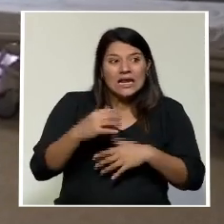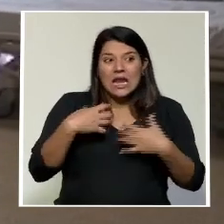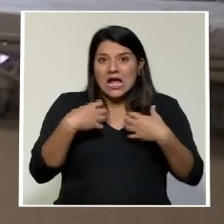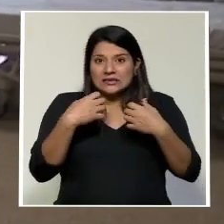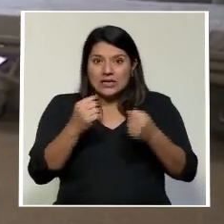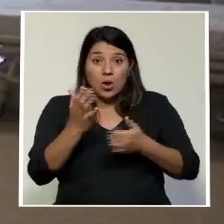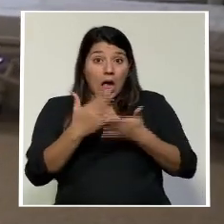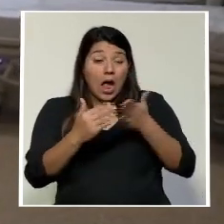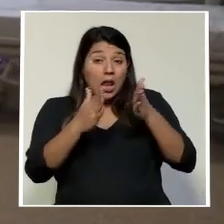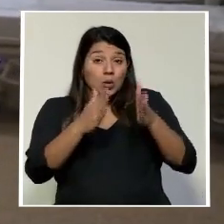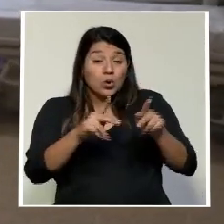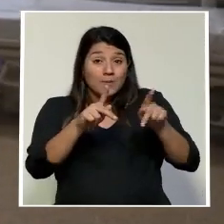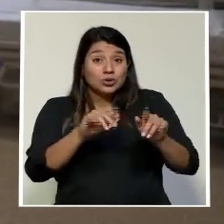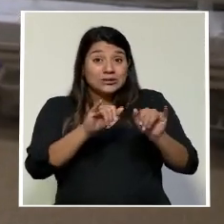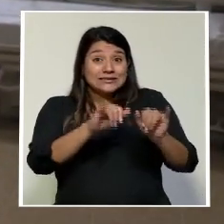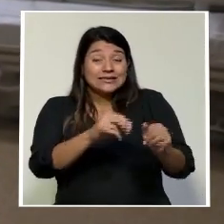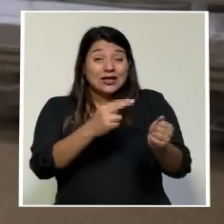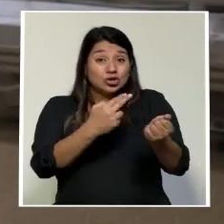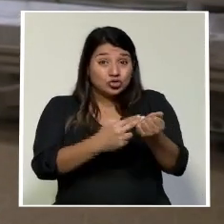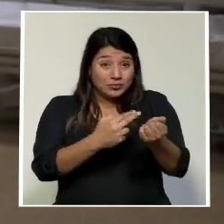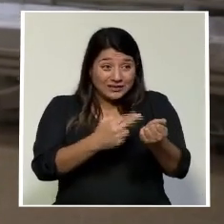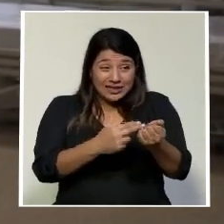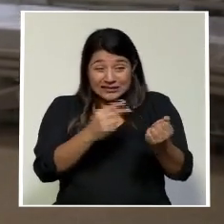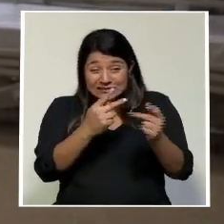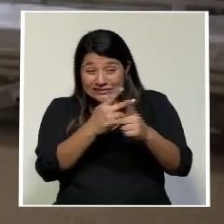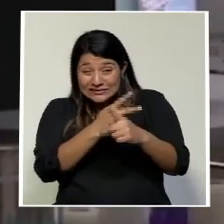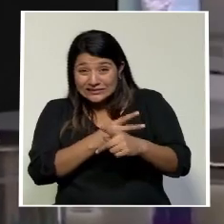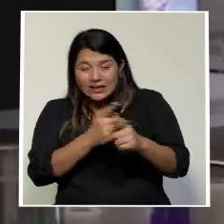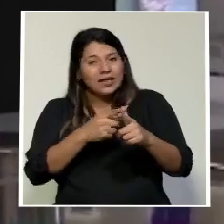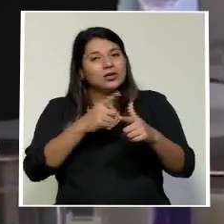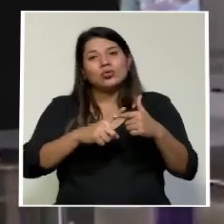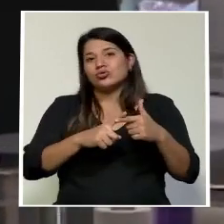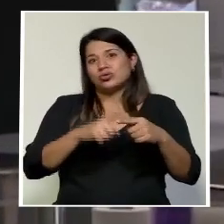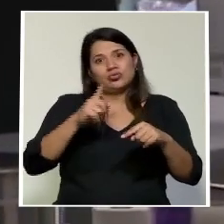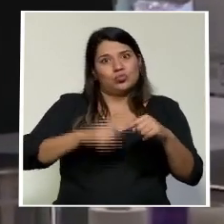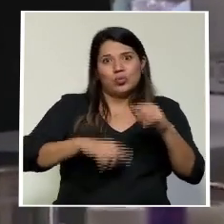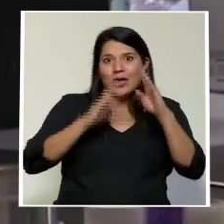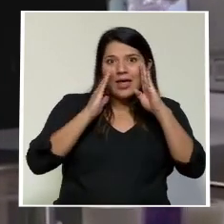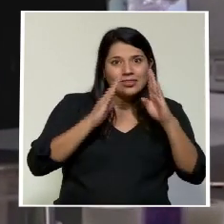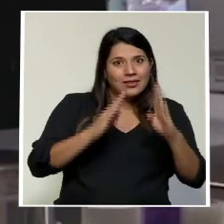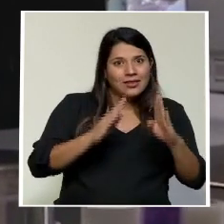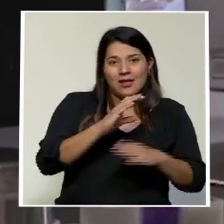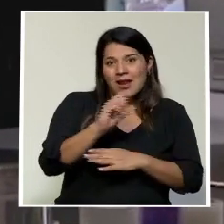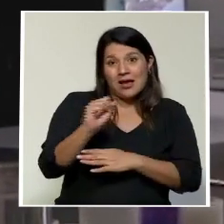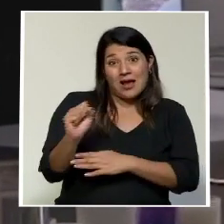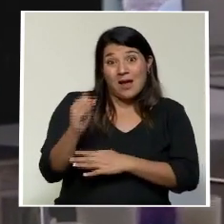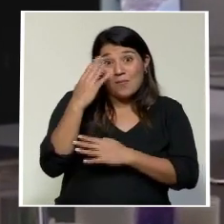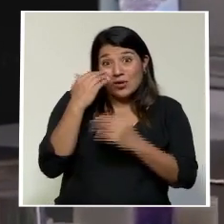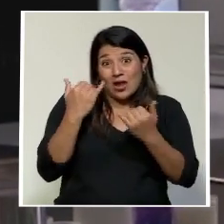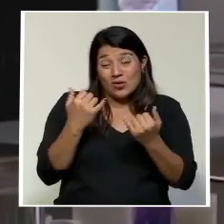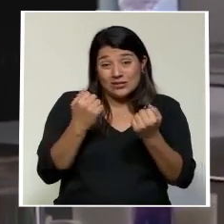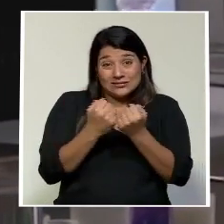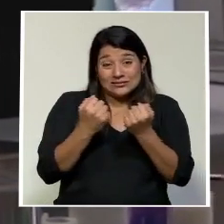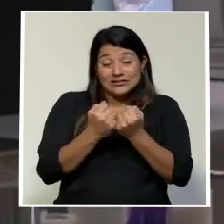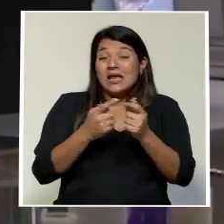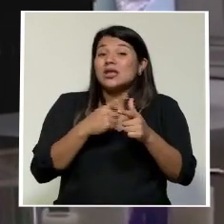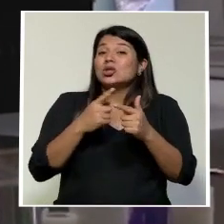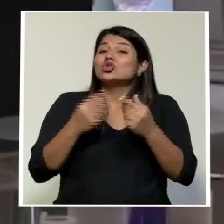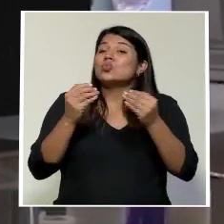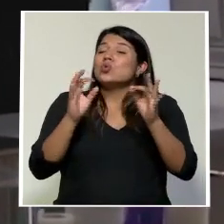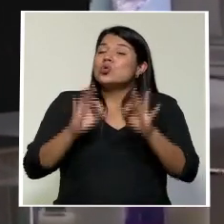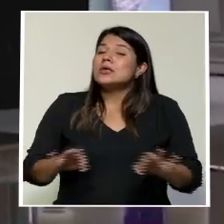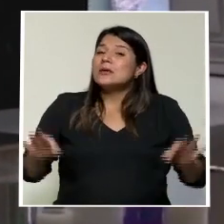algunos de los pacientes referidos por la caja empeore, no pueda ser atendido por la institución debido a la saturación, por lo que se vuelve relevante que se